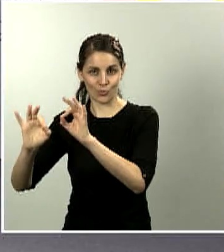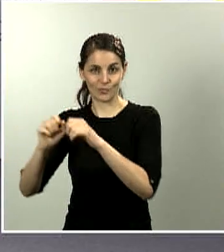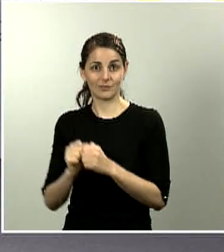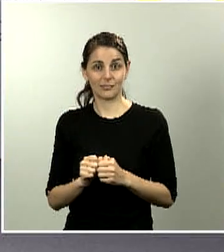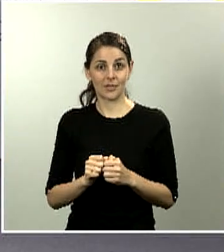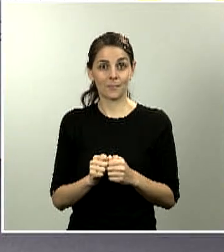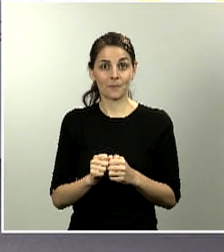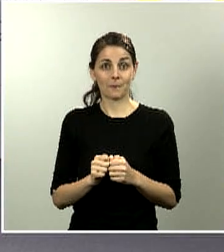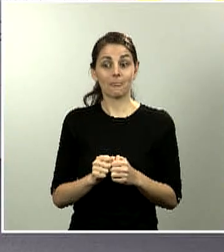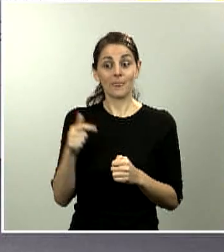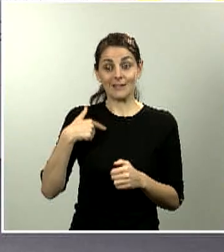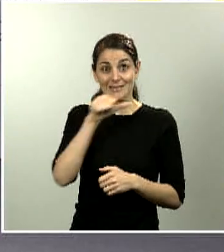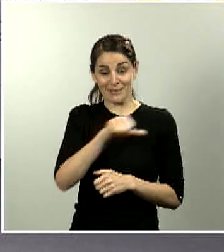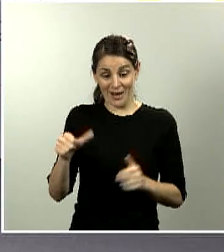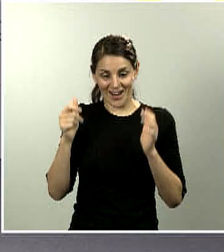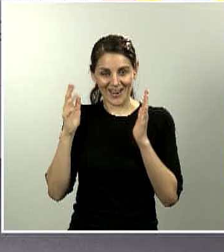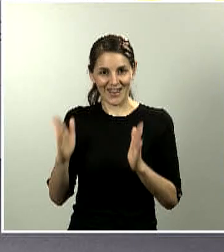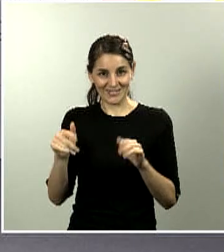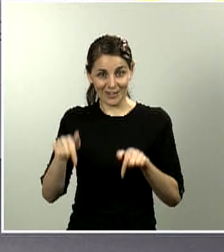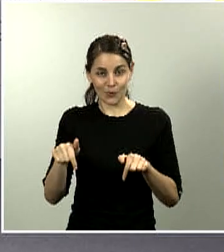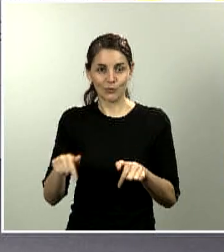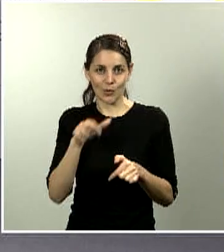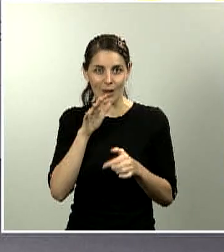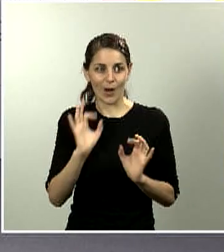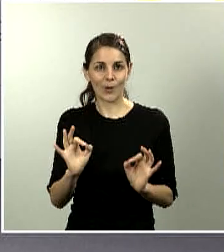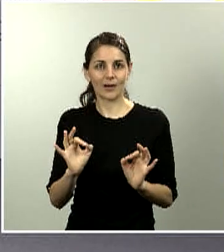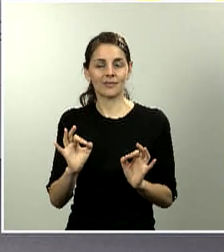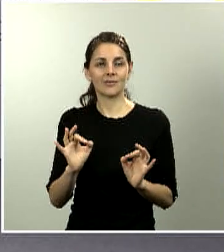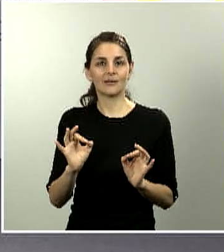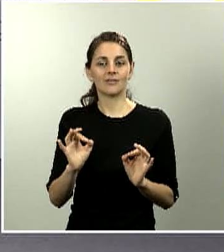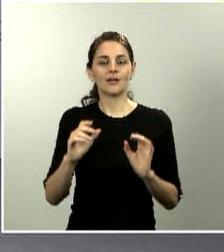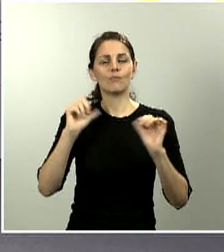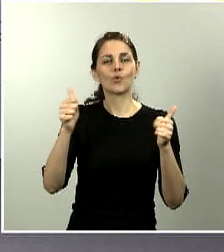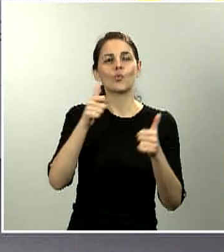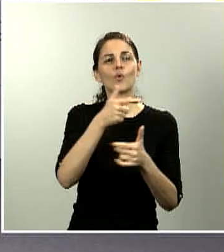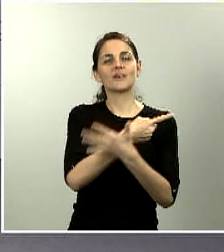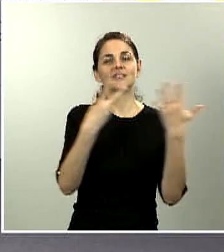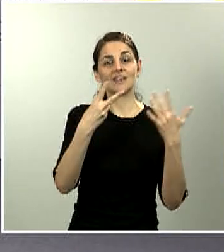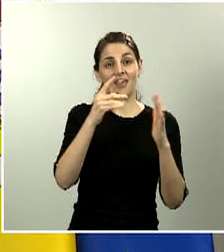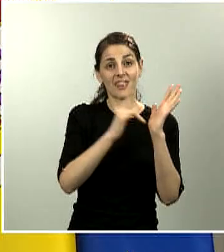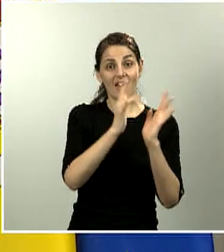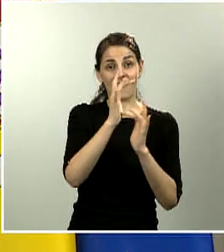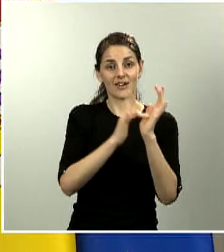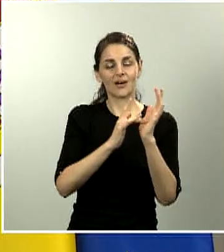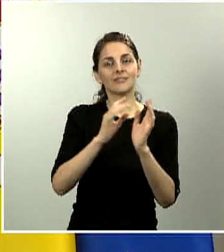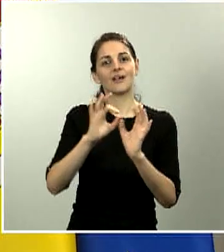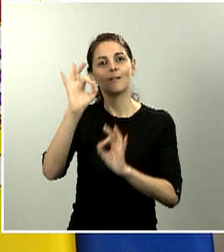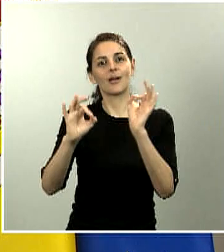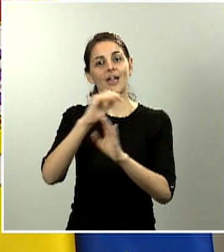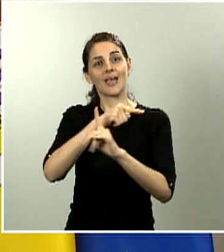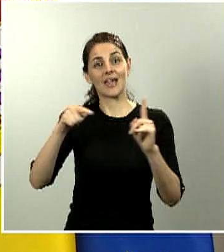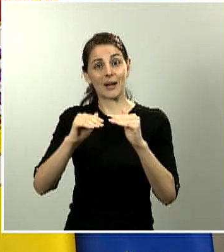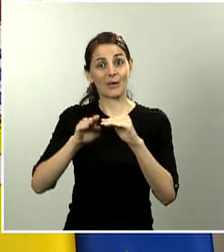esta semana en la que estamos, la semana que empezó el 17 de abril, el incremento medio se ha reducido de viernes a viernes a